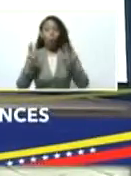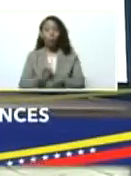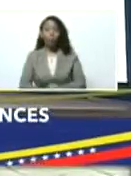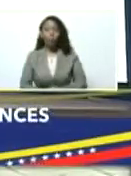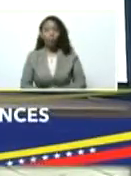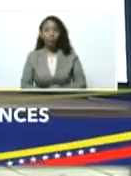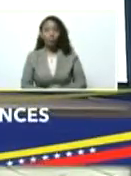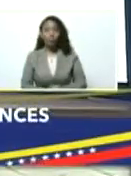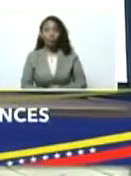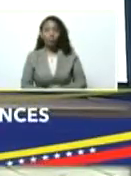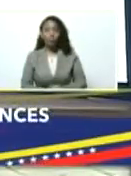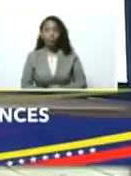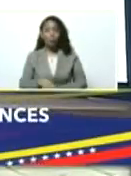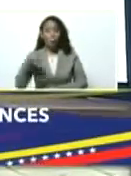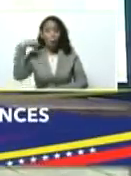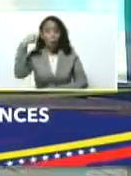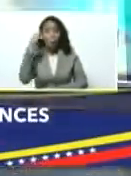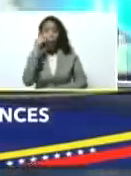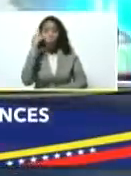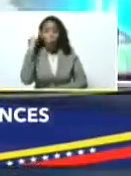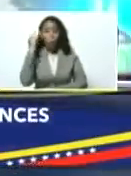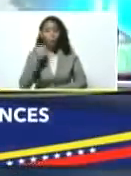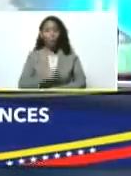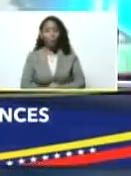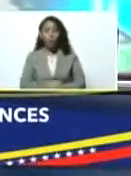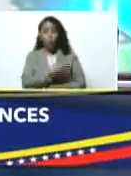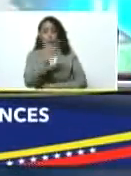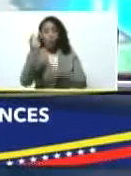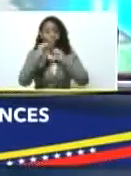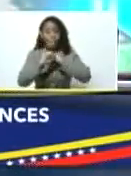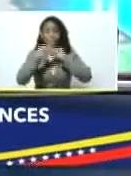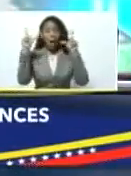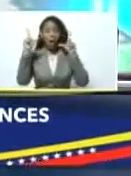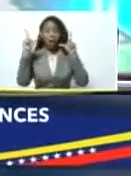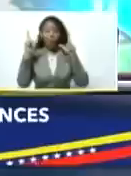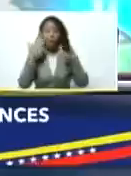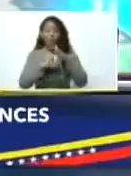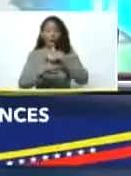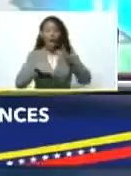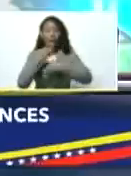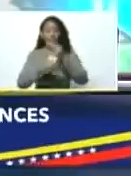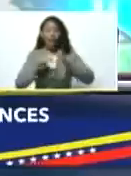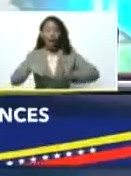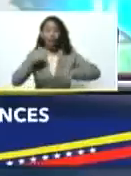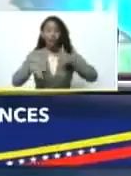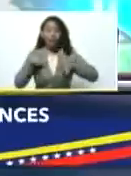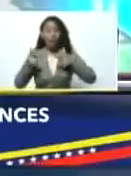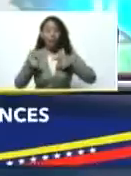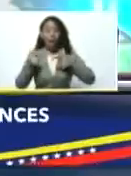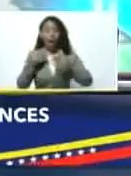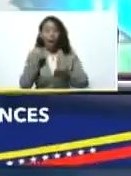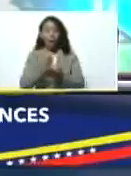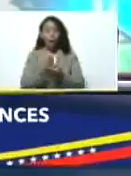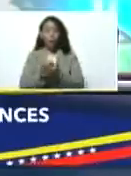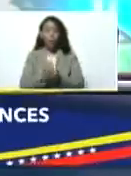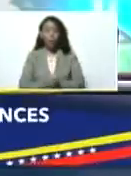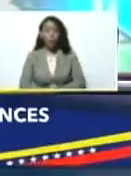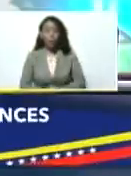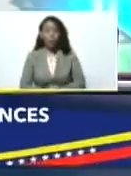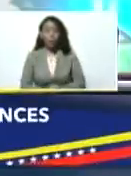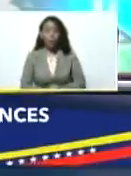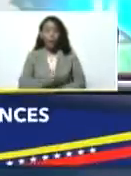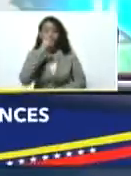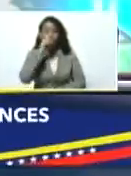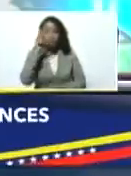y locas de lo que va a ser la actividad económica. Y el